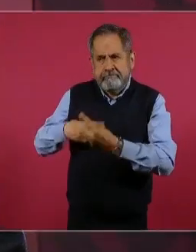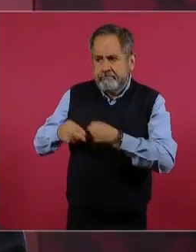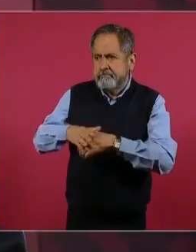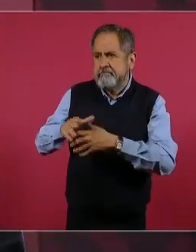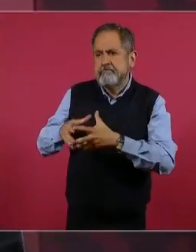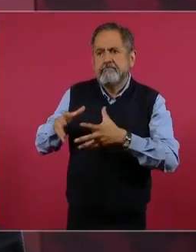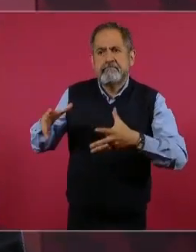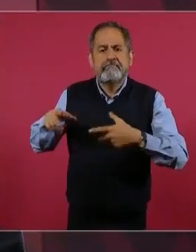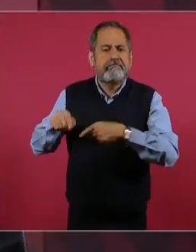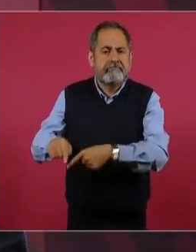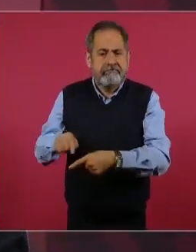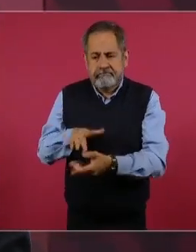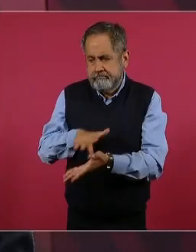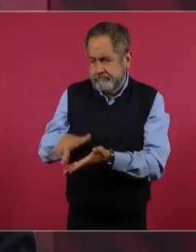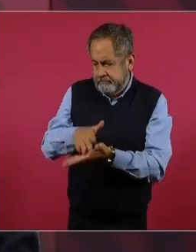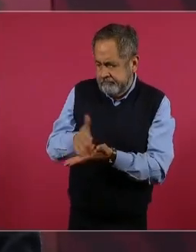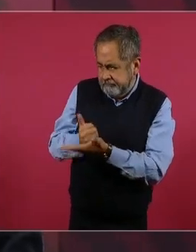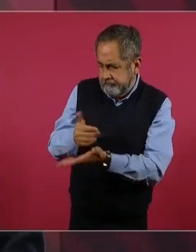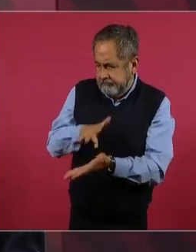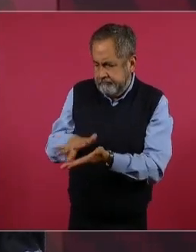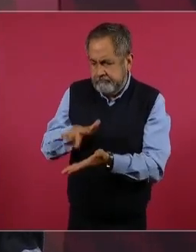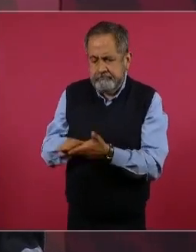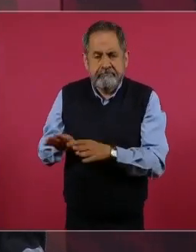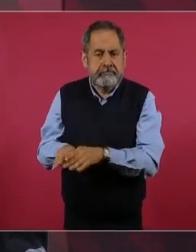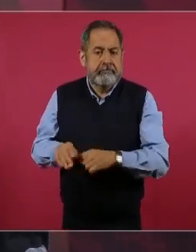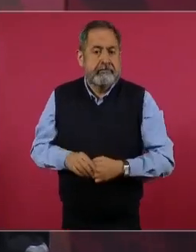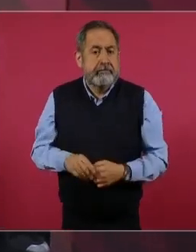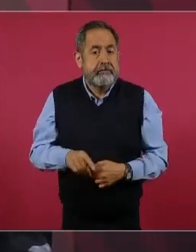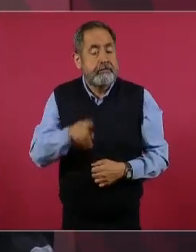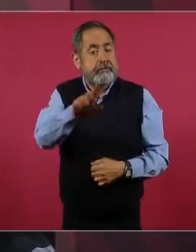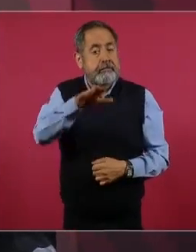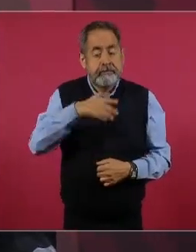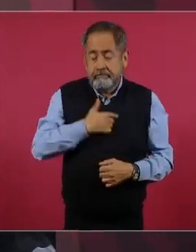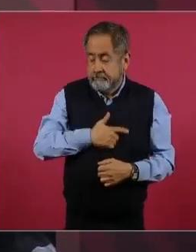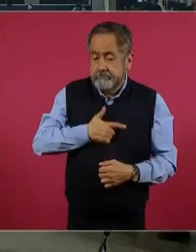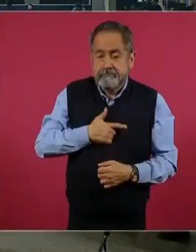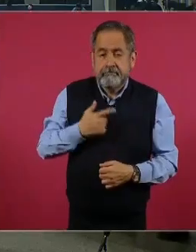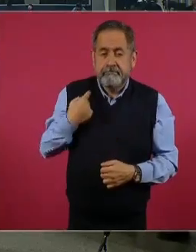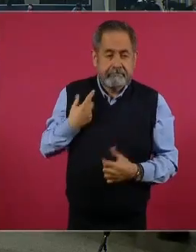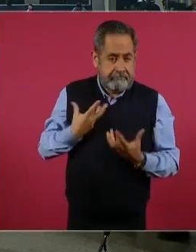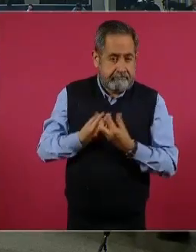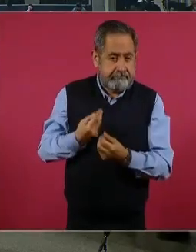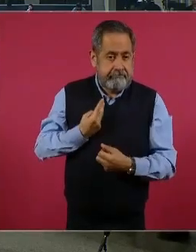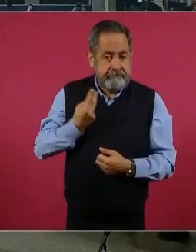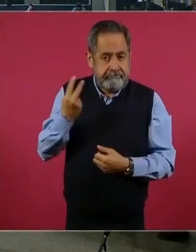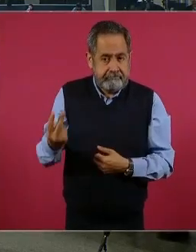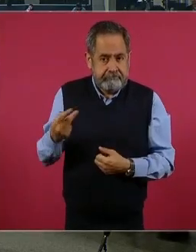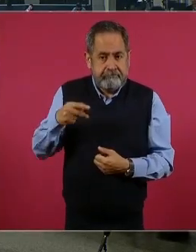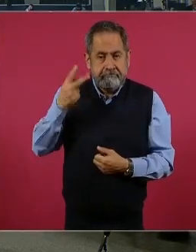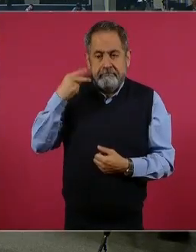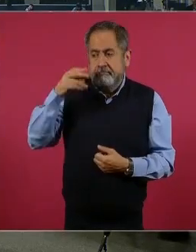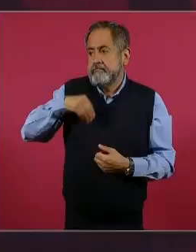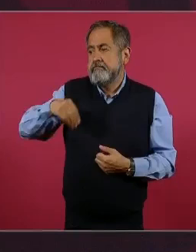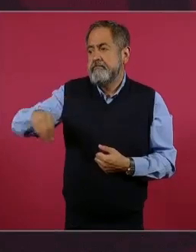siendo apoyado. Me dio mucho gusto, fuimos juntos a una gira